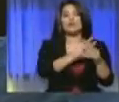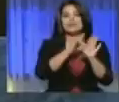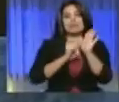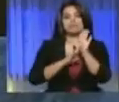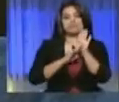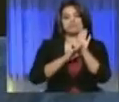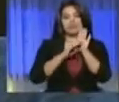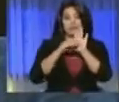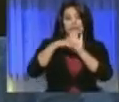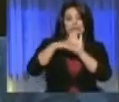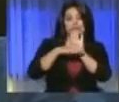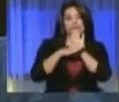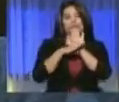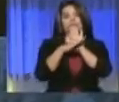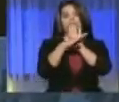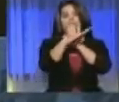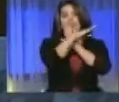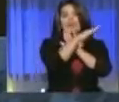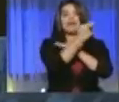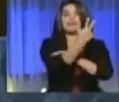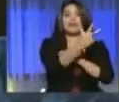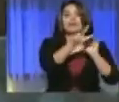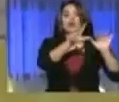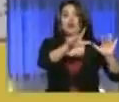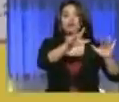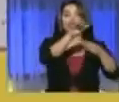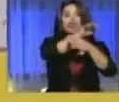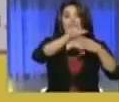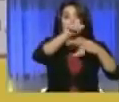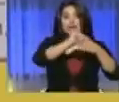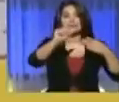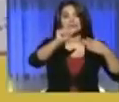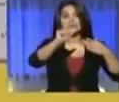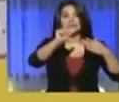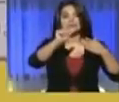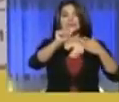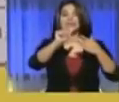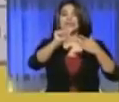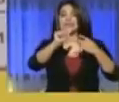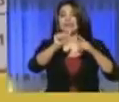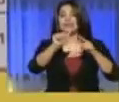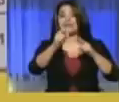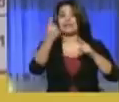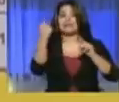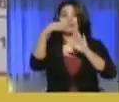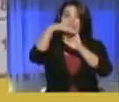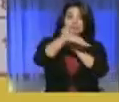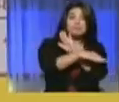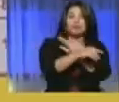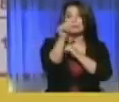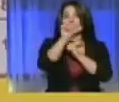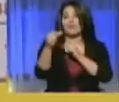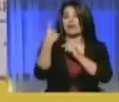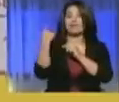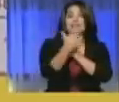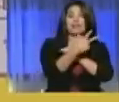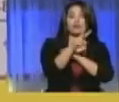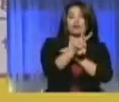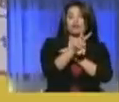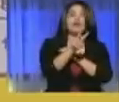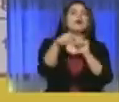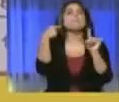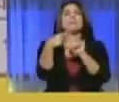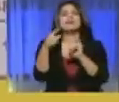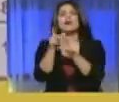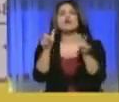38.75 centavos de dólar hoy. Y va palo abajo, hace una semana estaba en 32. Y todos los augurios de la